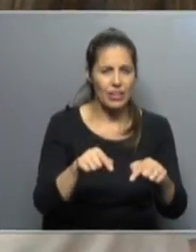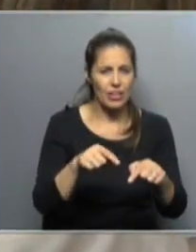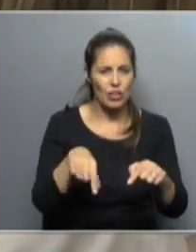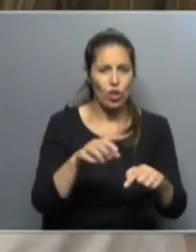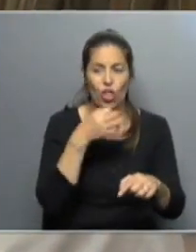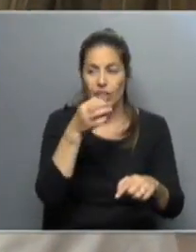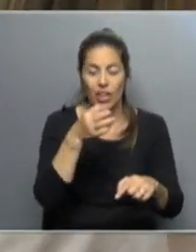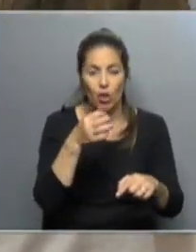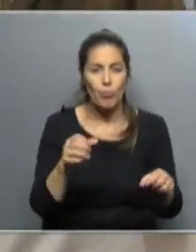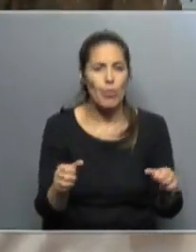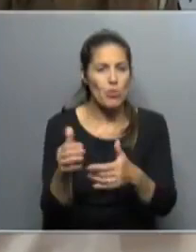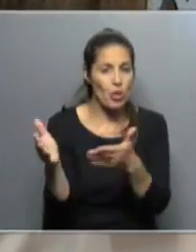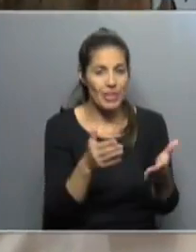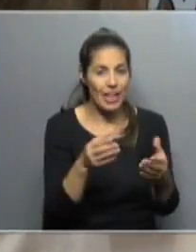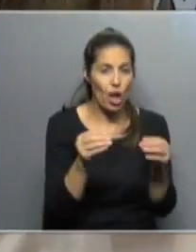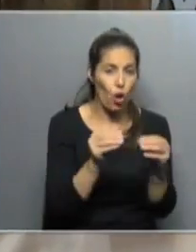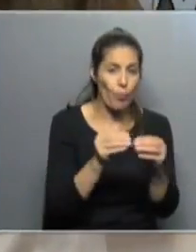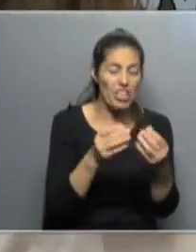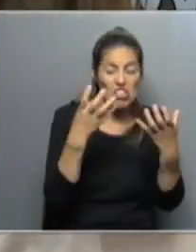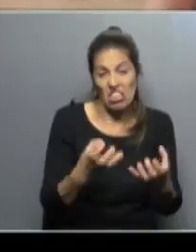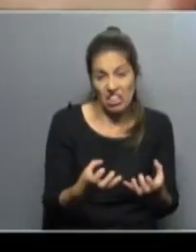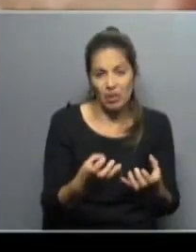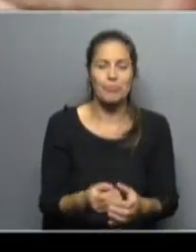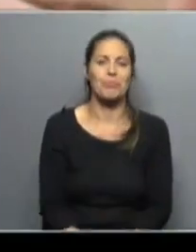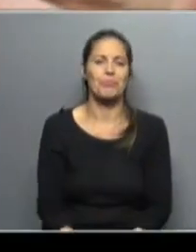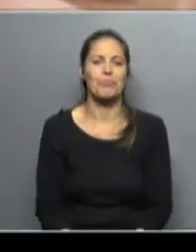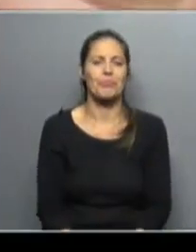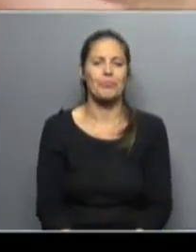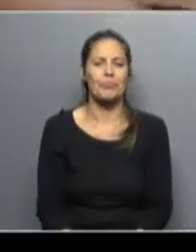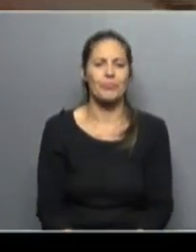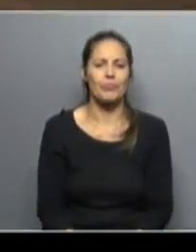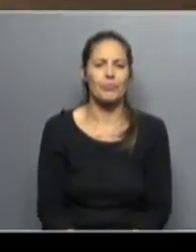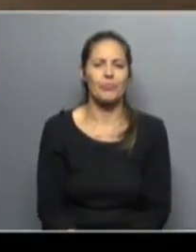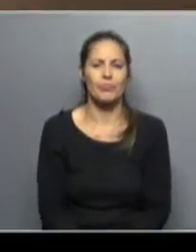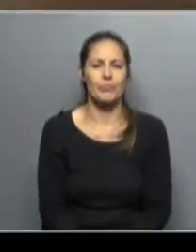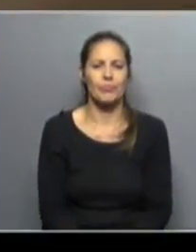bah, vamos a invitar a los colegas que quieran prenderse ahí.